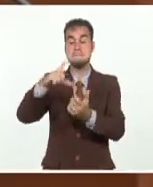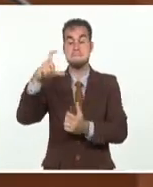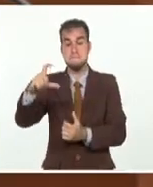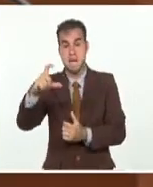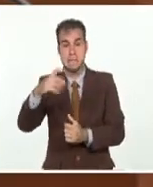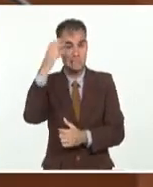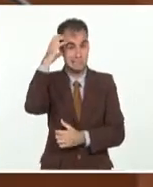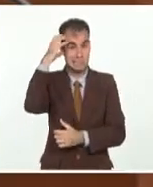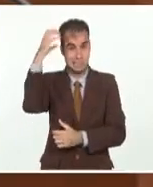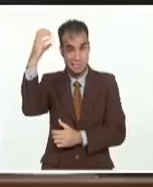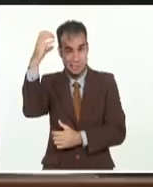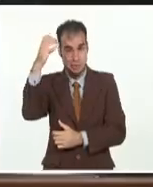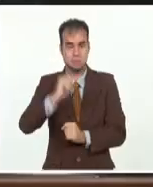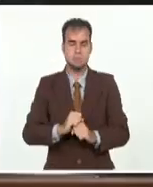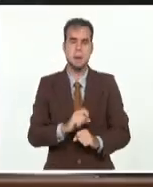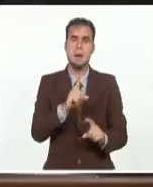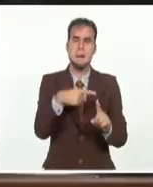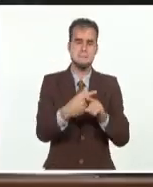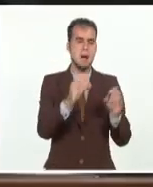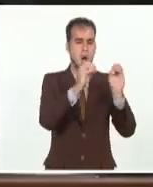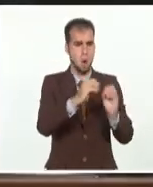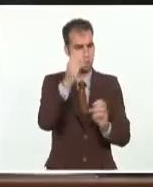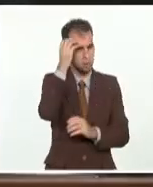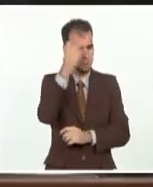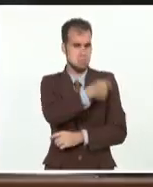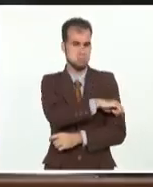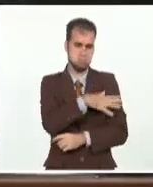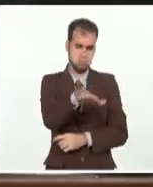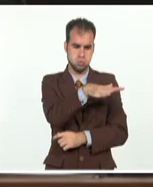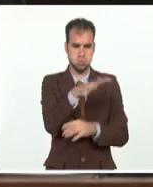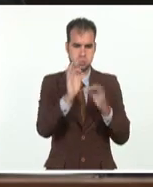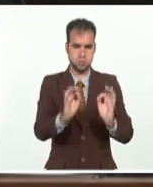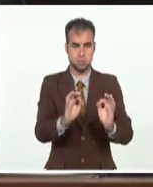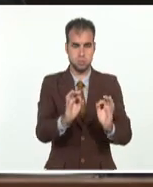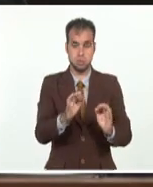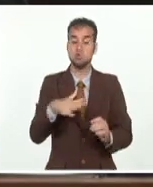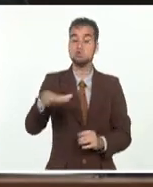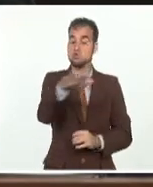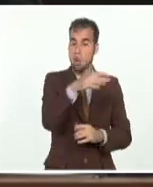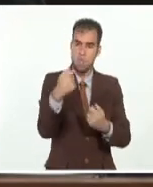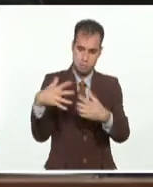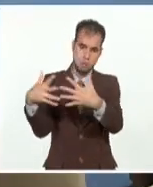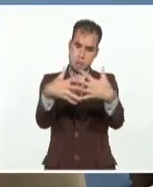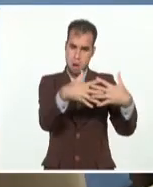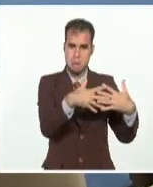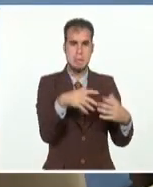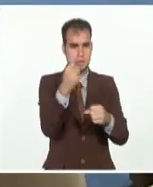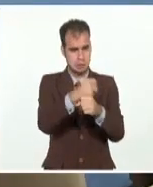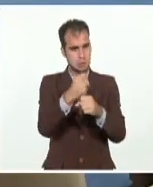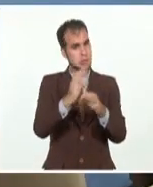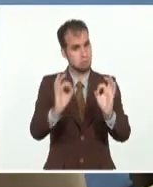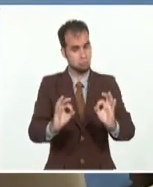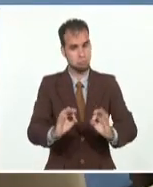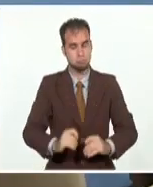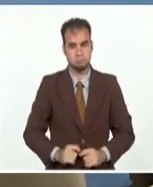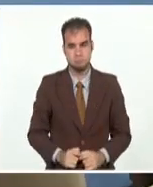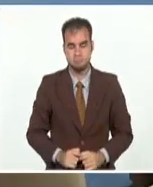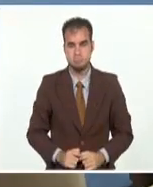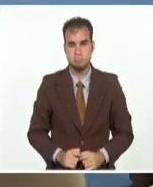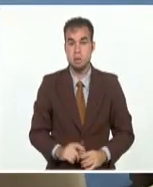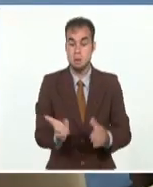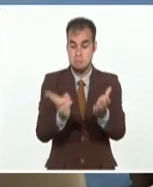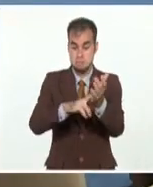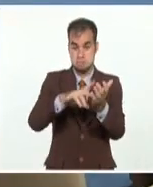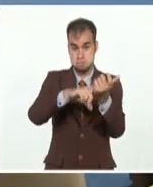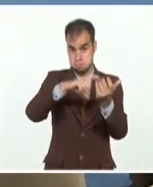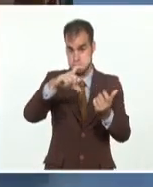el Estado, el gobierno y las organizaciones de masas, cada uno jugando su rol. Los miembros del Buró Político del Partido